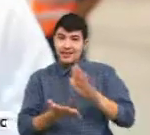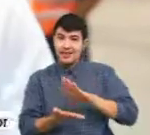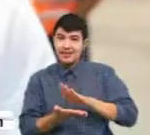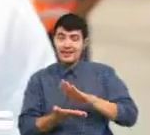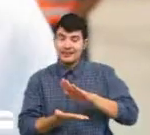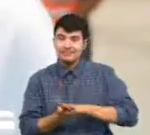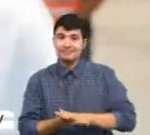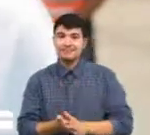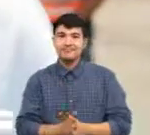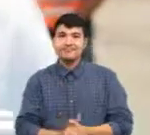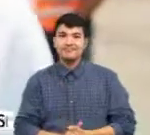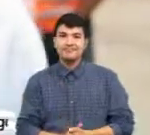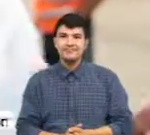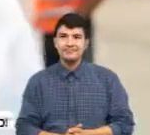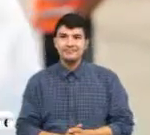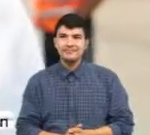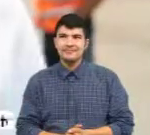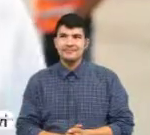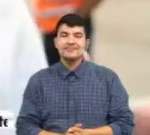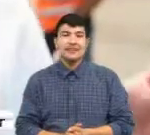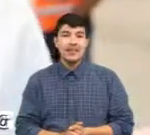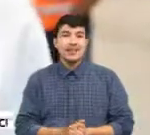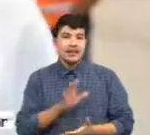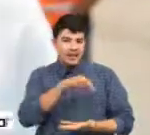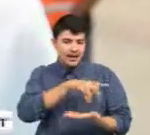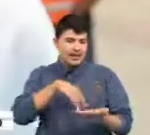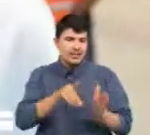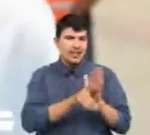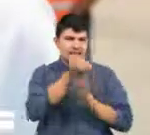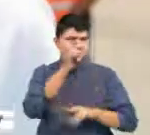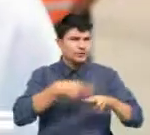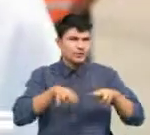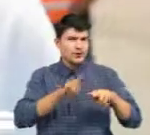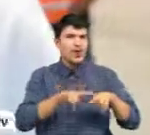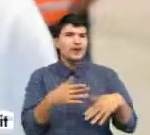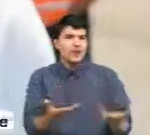garantizar su desarrollo normal, tanto en lo económico como en lo social, que es lo que más nos importa.